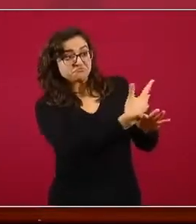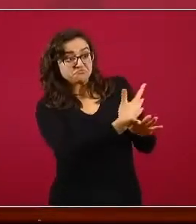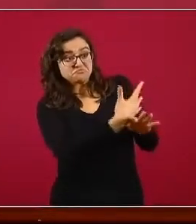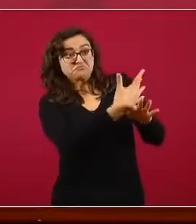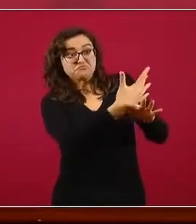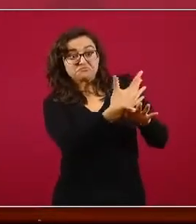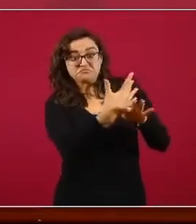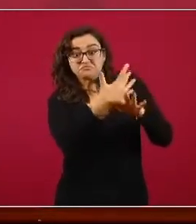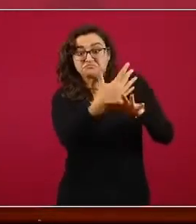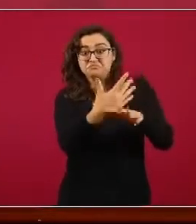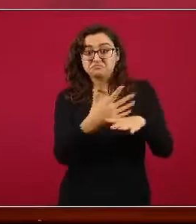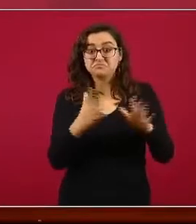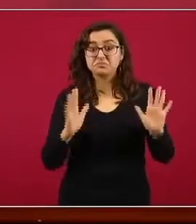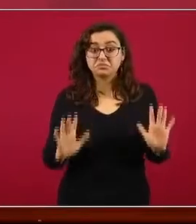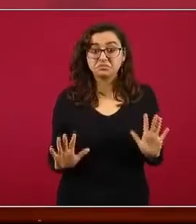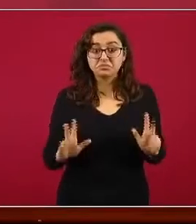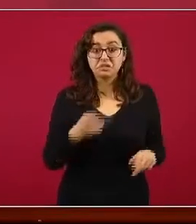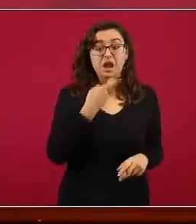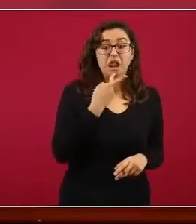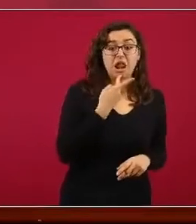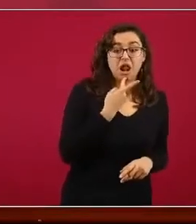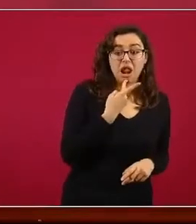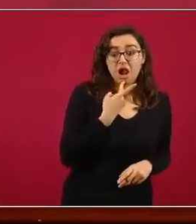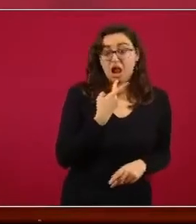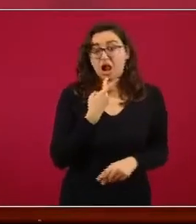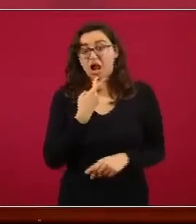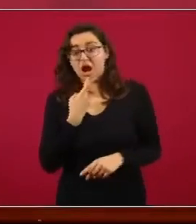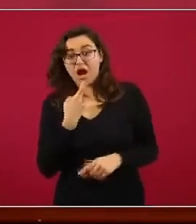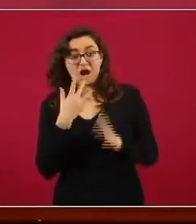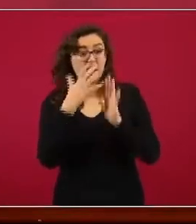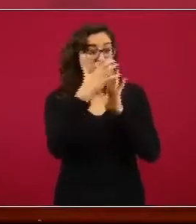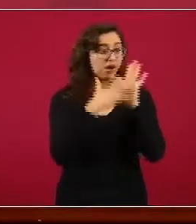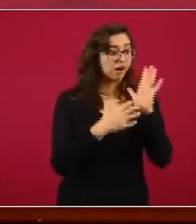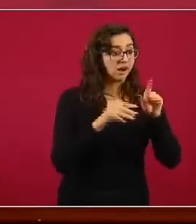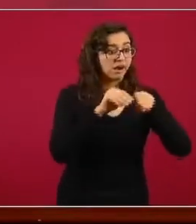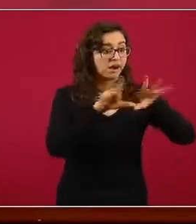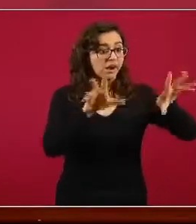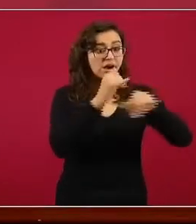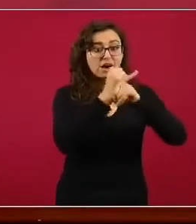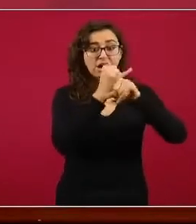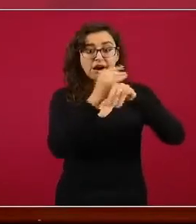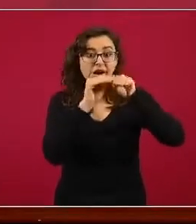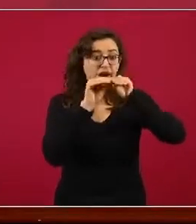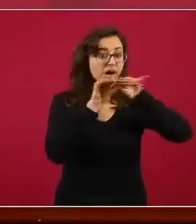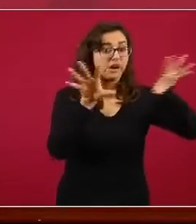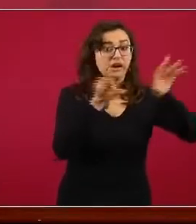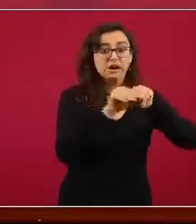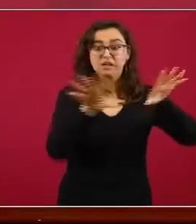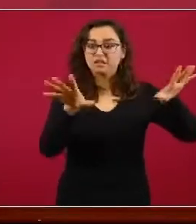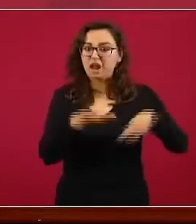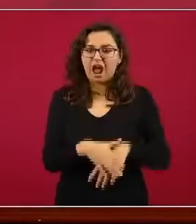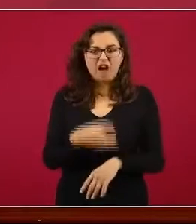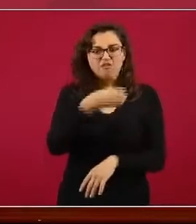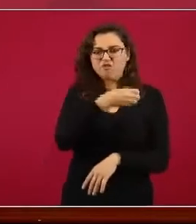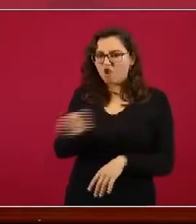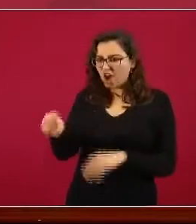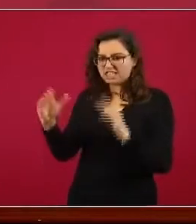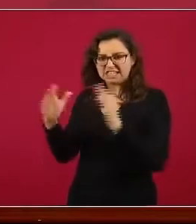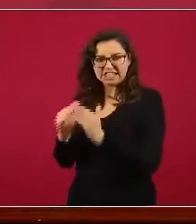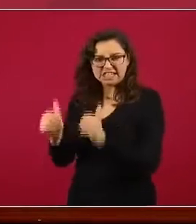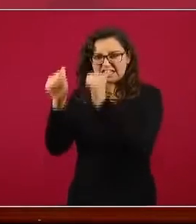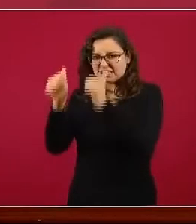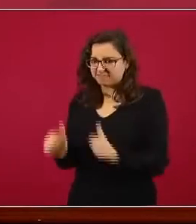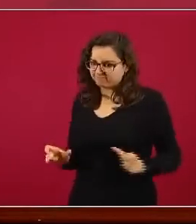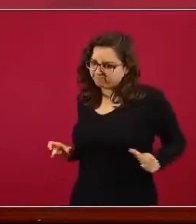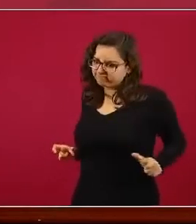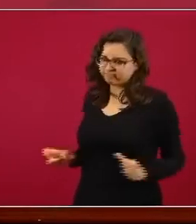medios de comunicación, en columnistas, en las redes sociales, que dicen, oblíguenlos a quedarse en su